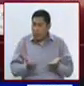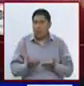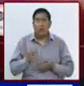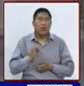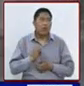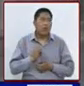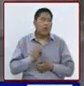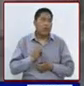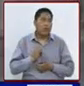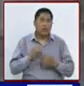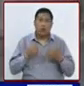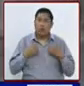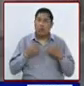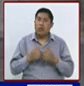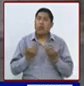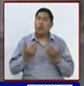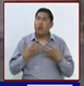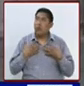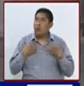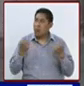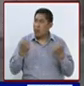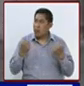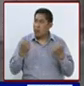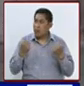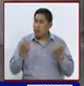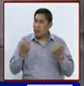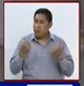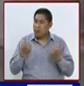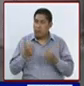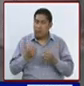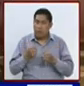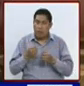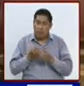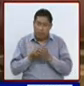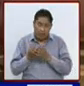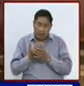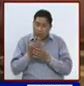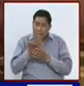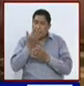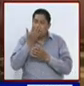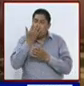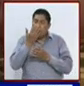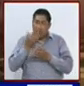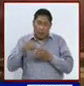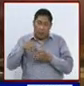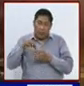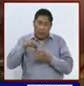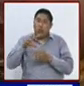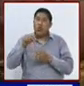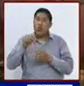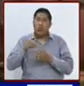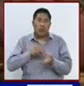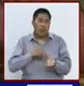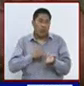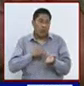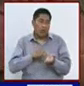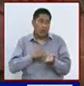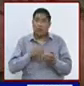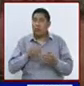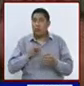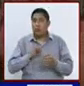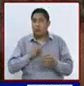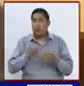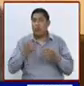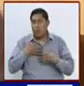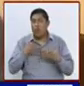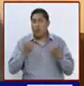tengo como curarme también con las hierbas medicinales, ¿no? Porque no he acudido a los médicos profesionales, pero mientras yo